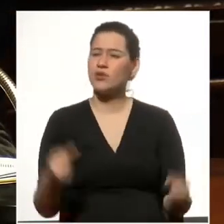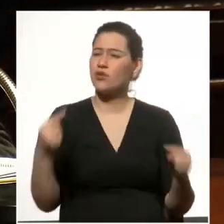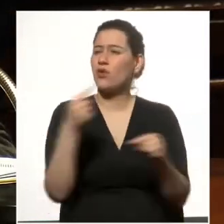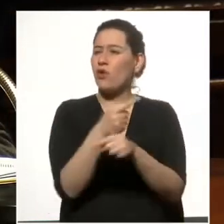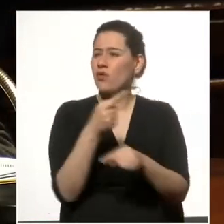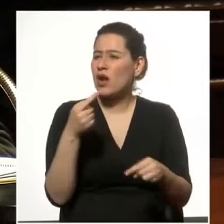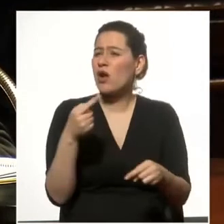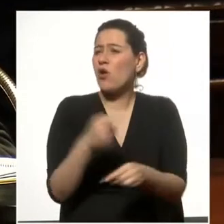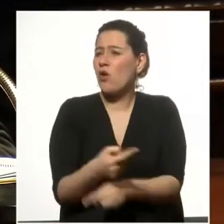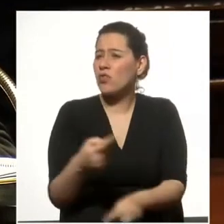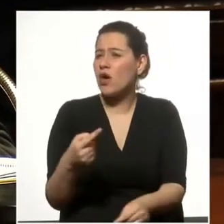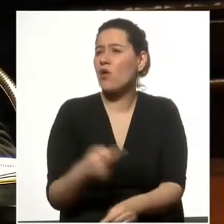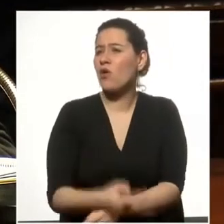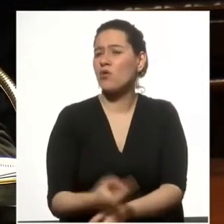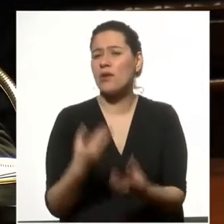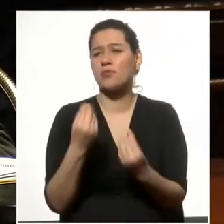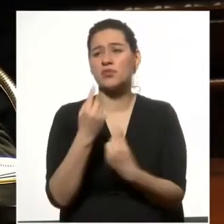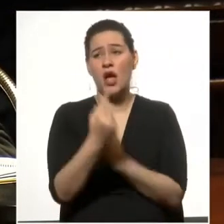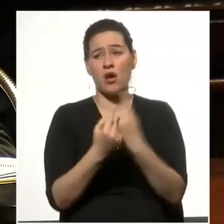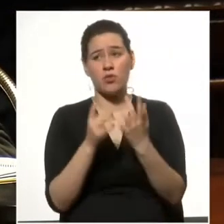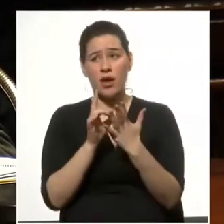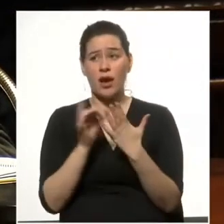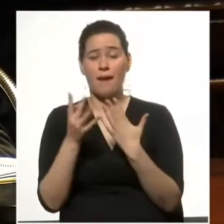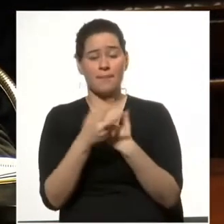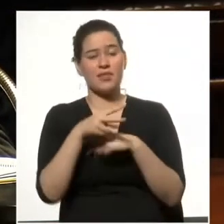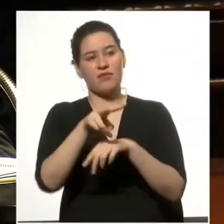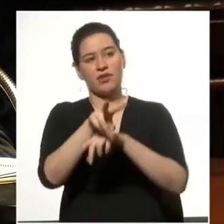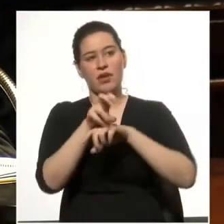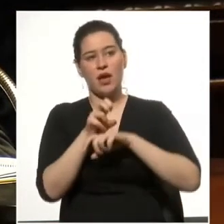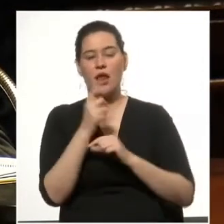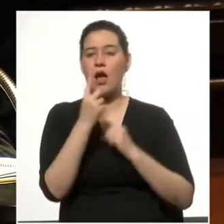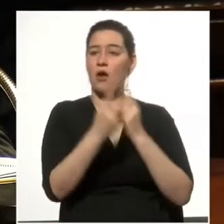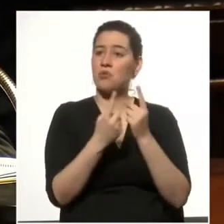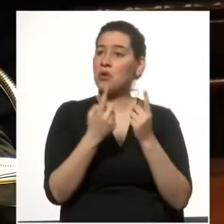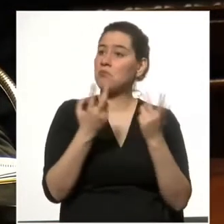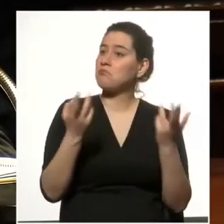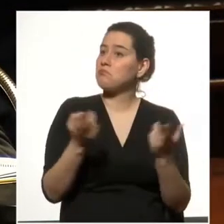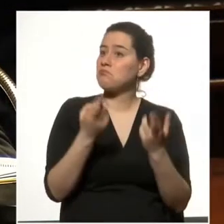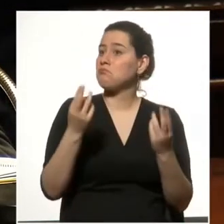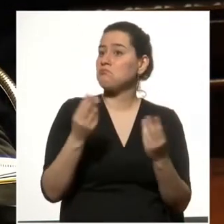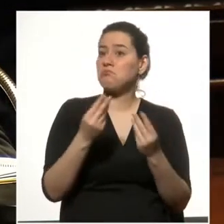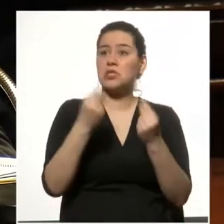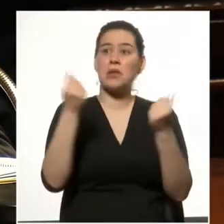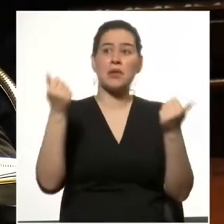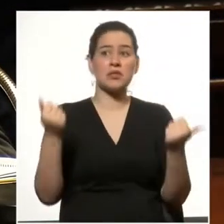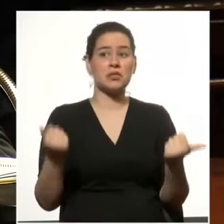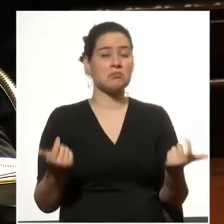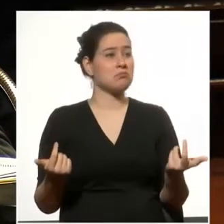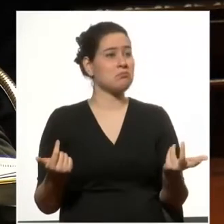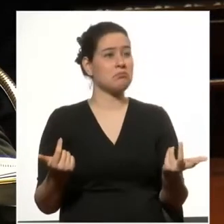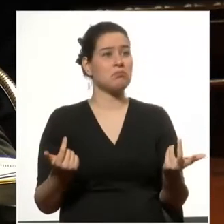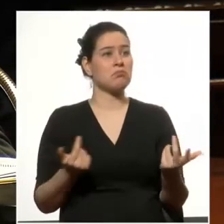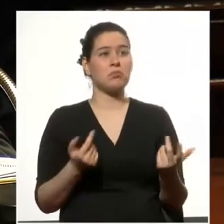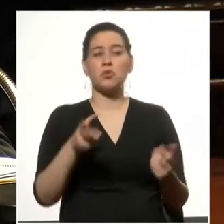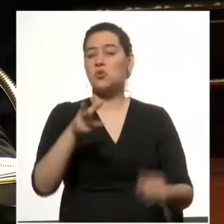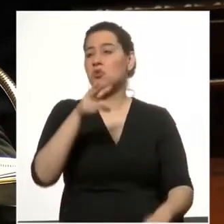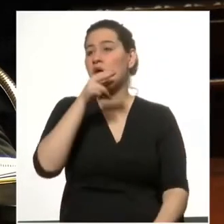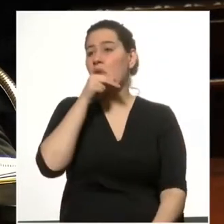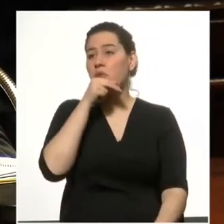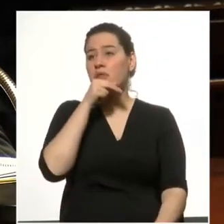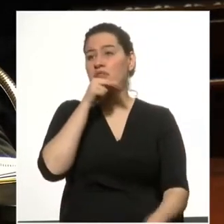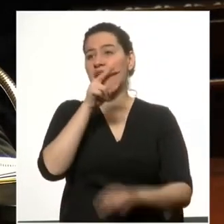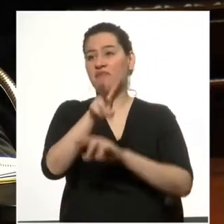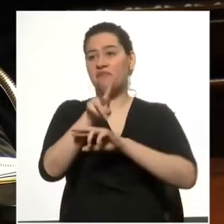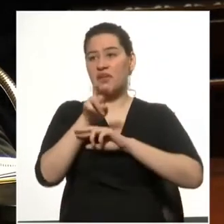contradicciones, que algunas están en la carpeta fiscal y otras que misteriosamente no aparecen, no son advertidas ni tomadas en cuenta por el